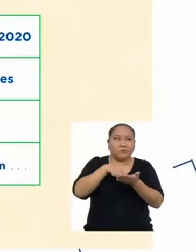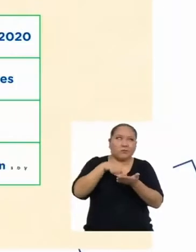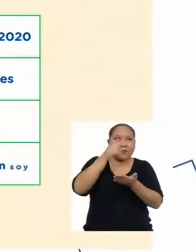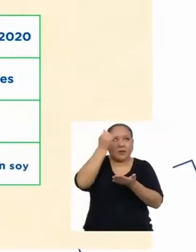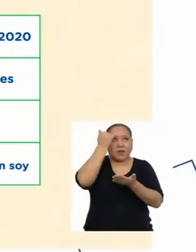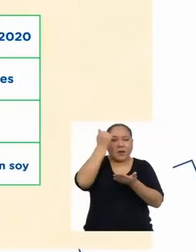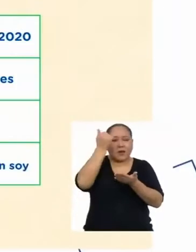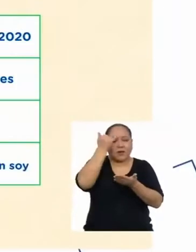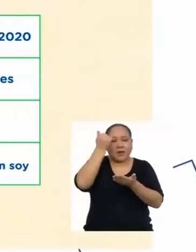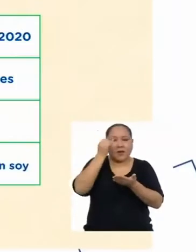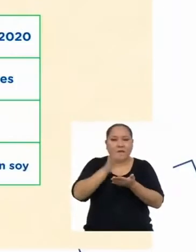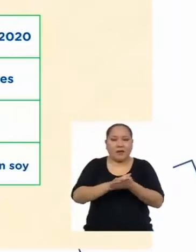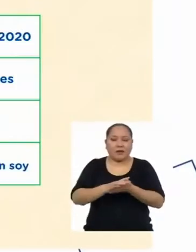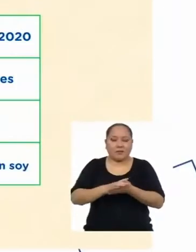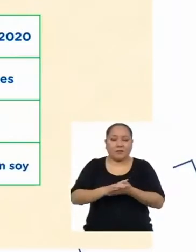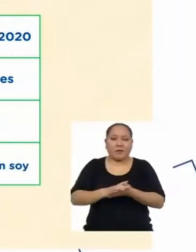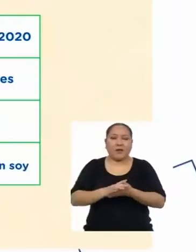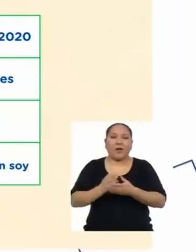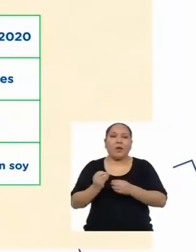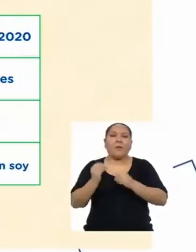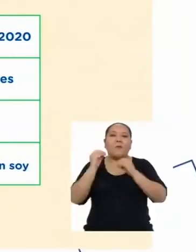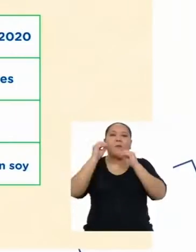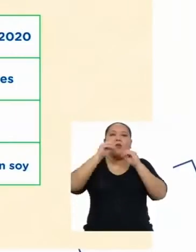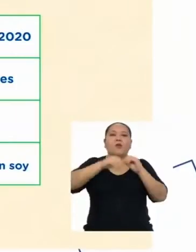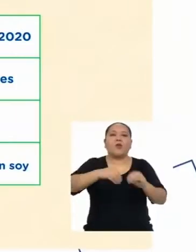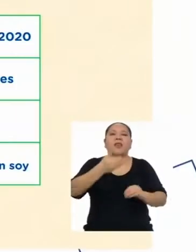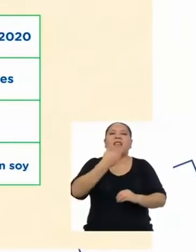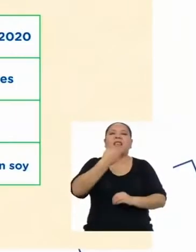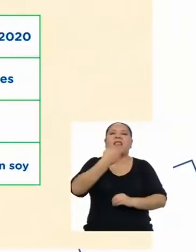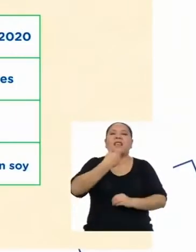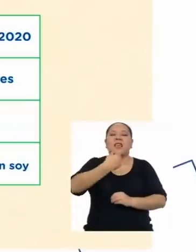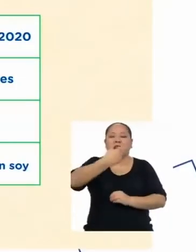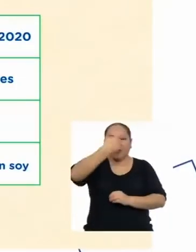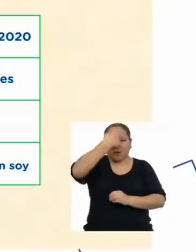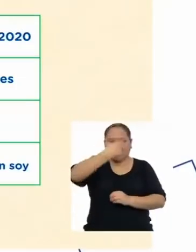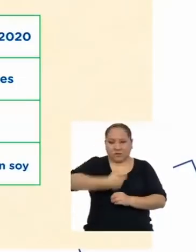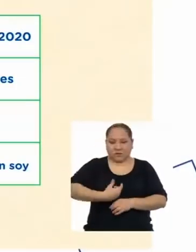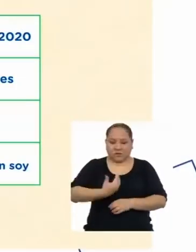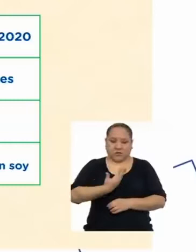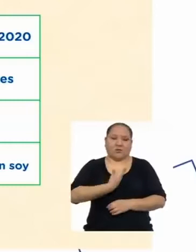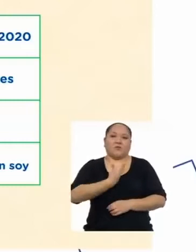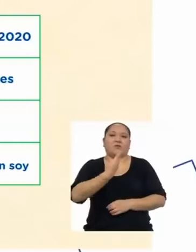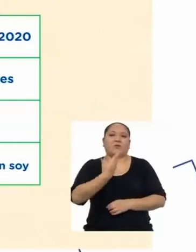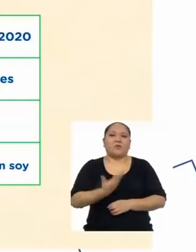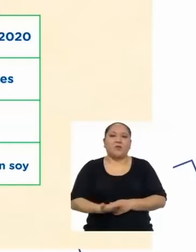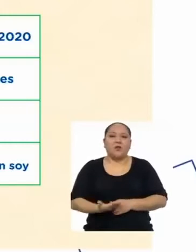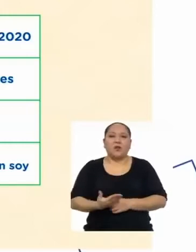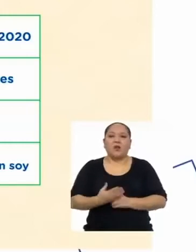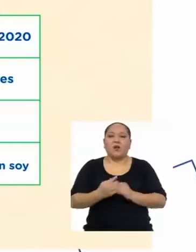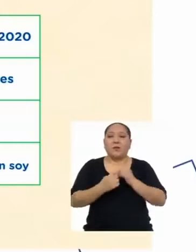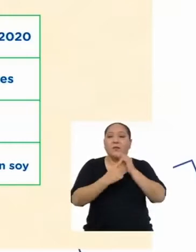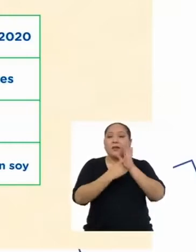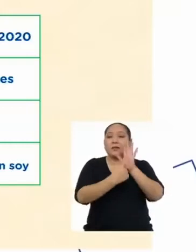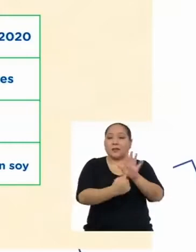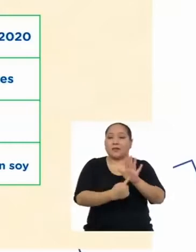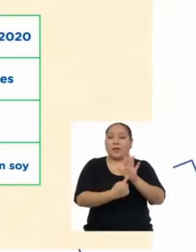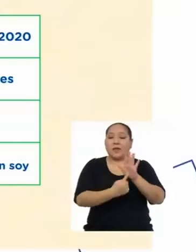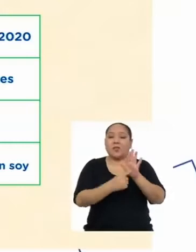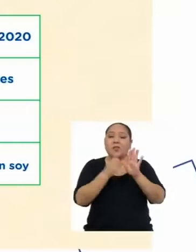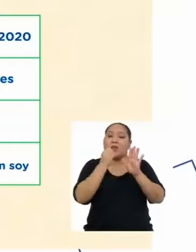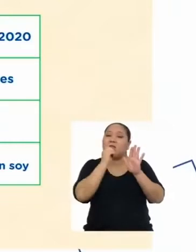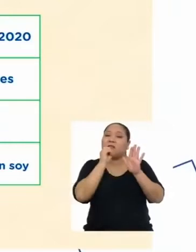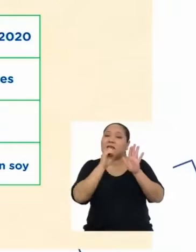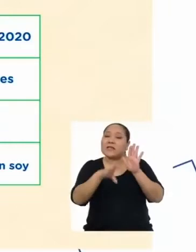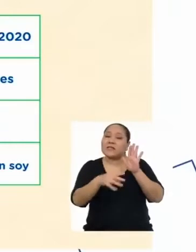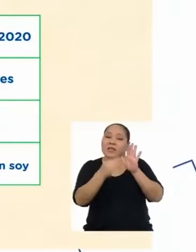y reconocer quién soy, presentando y mencionando las características y